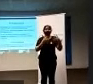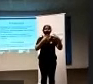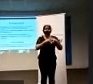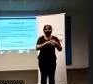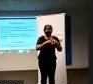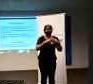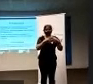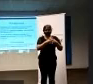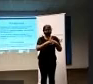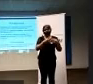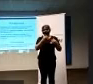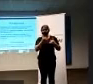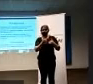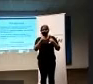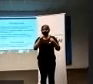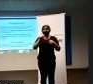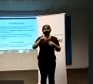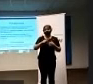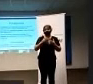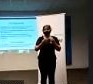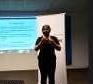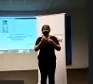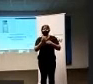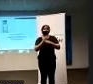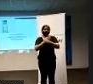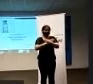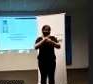virus inactivado del laboratorio Sinopharm. Siguiente.